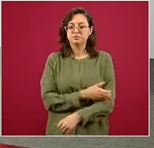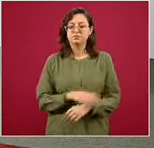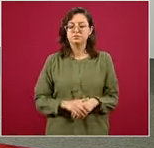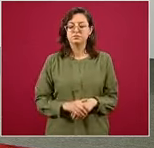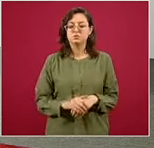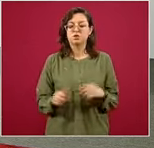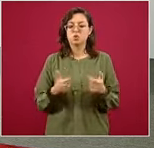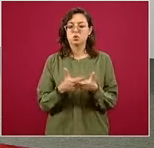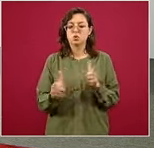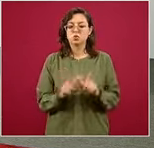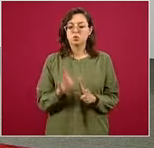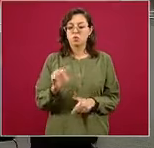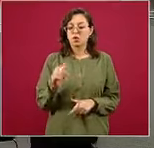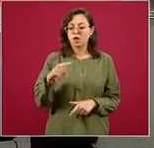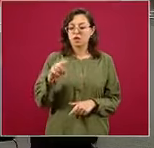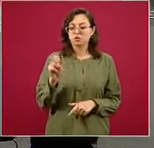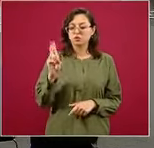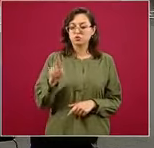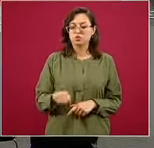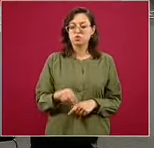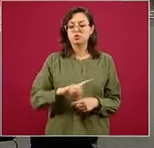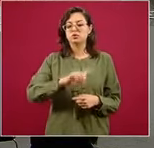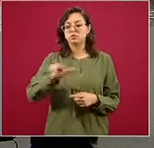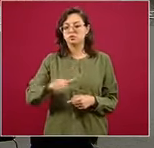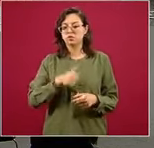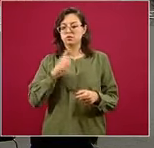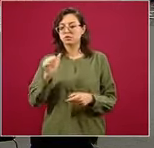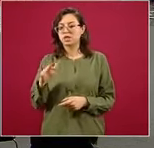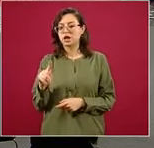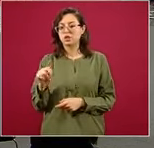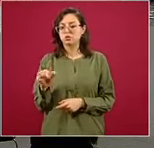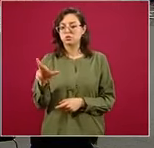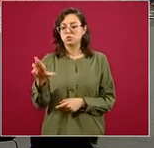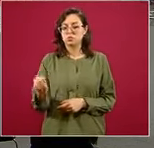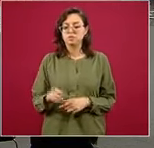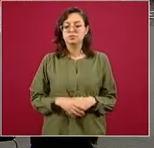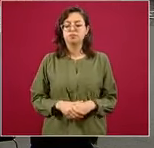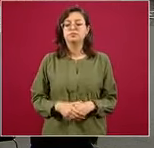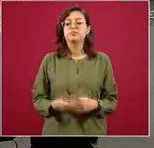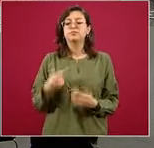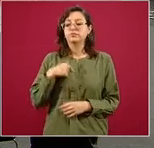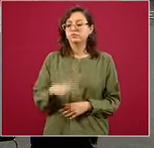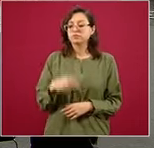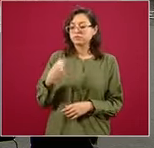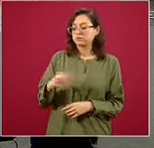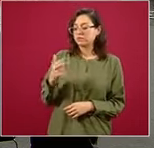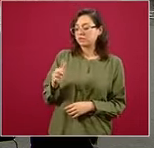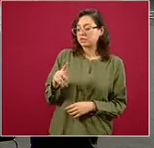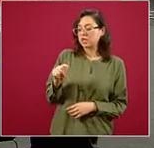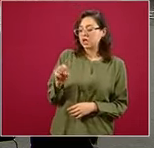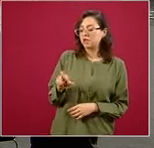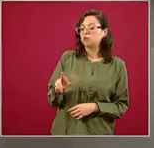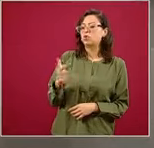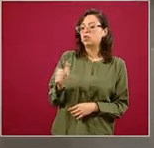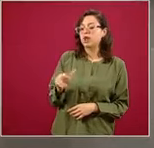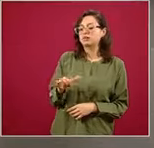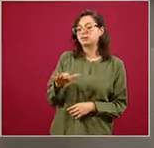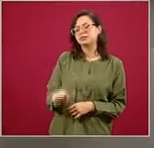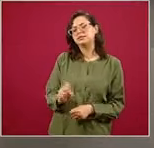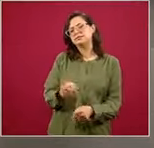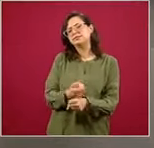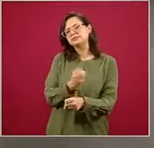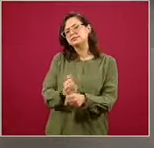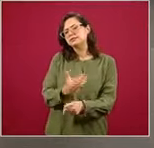Grupo Cantón, Periódico Basta, luego Arturo y por acá. Héctor García, de Periódico Basta y Grupo Cantón. Subsecretario,